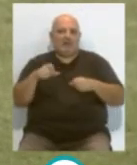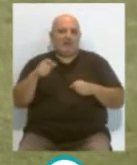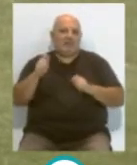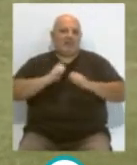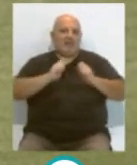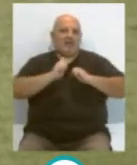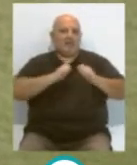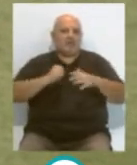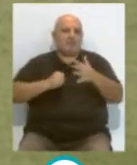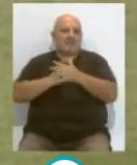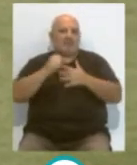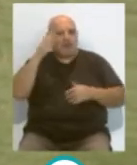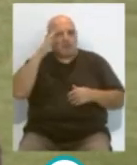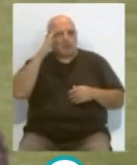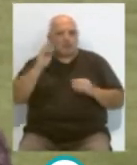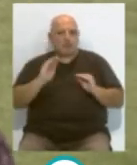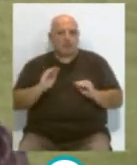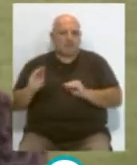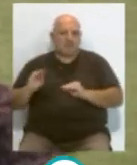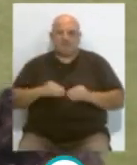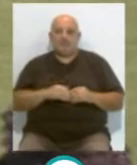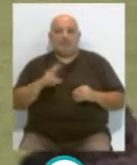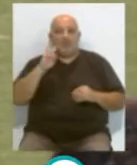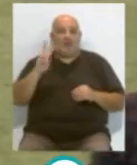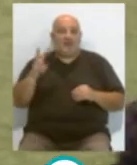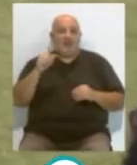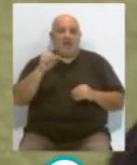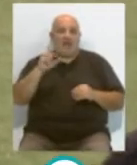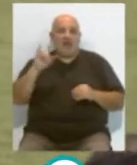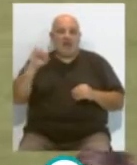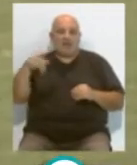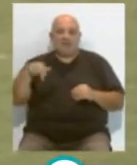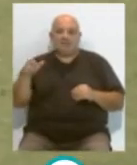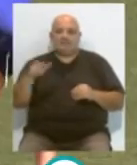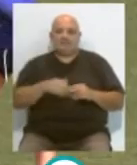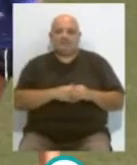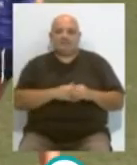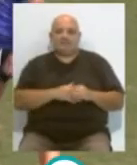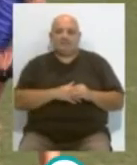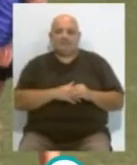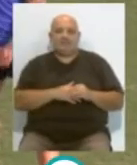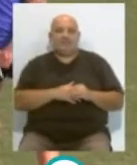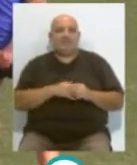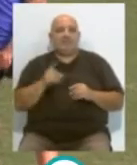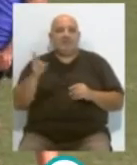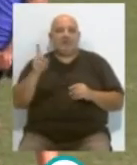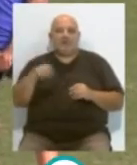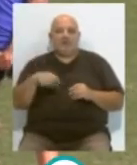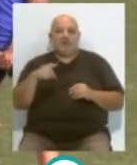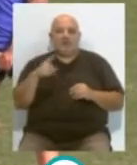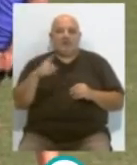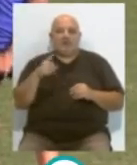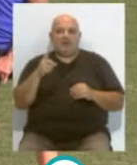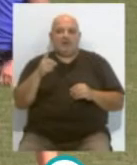¿no? Es la máxima ilusión, como te decía antes, y nada. Ahí vemos a Arroyán. Sí. Y también sirve